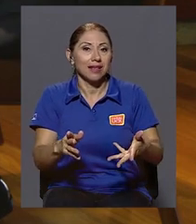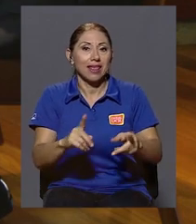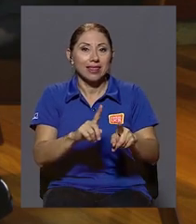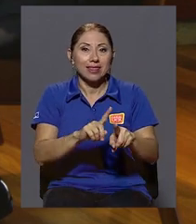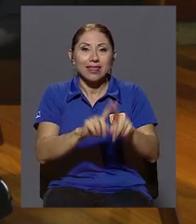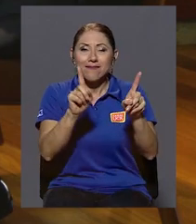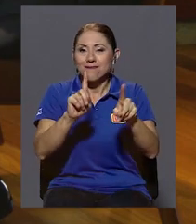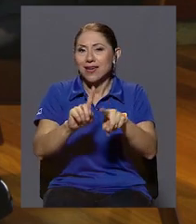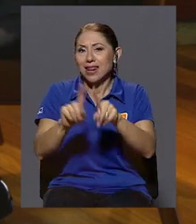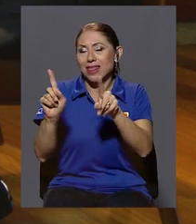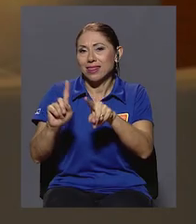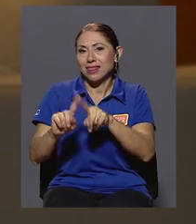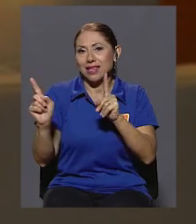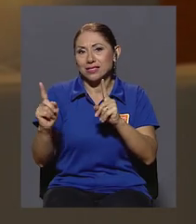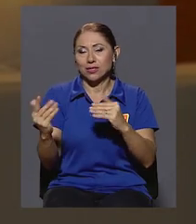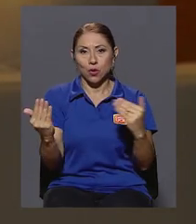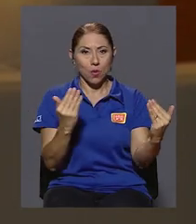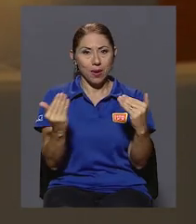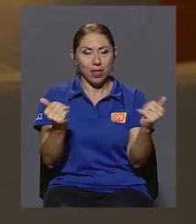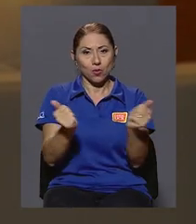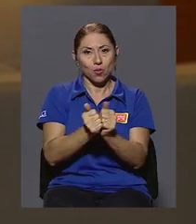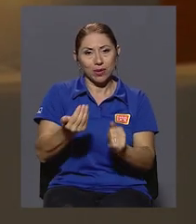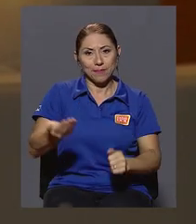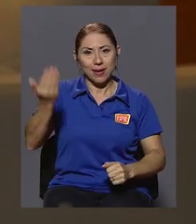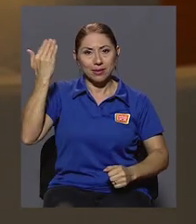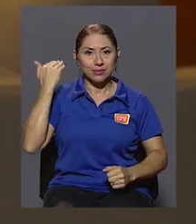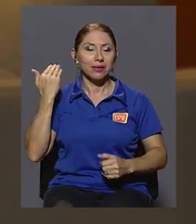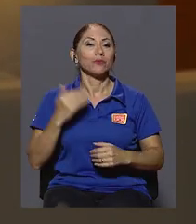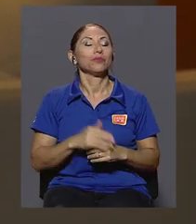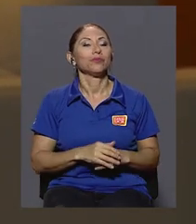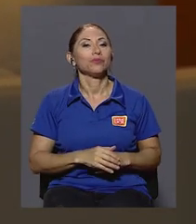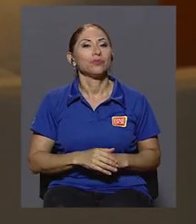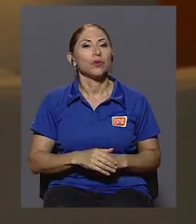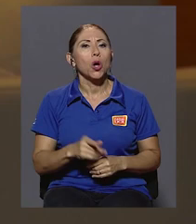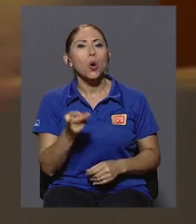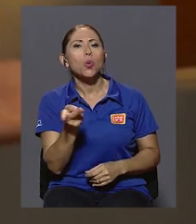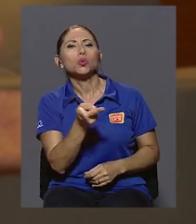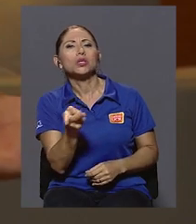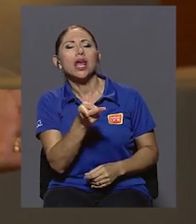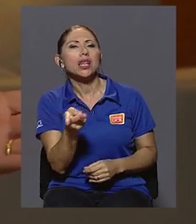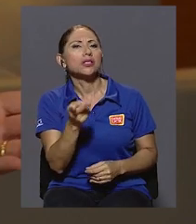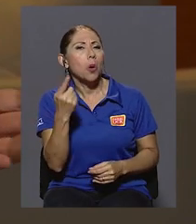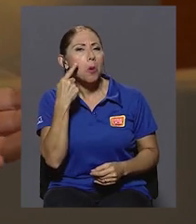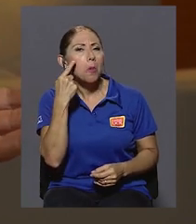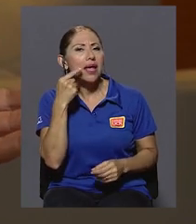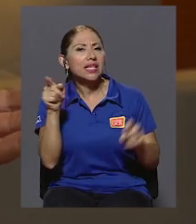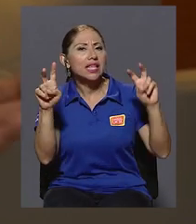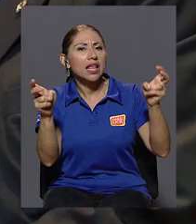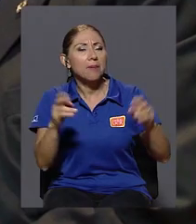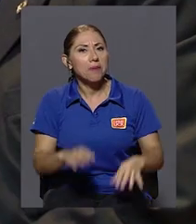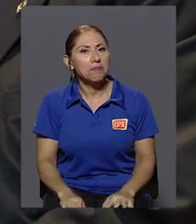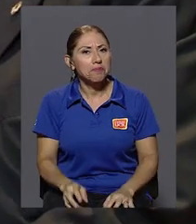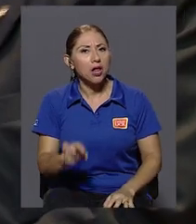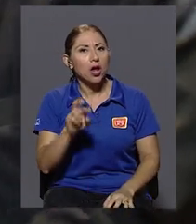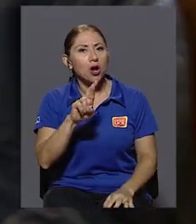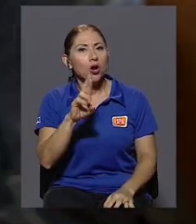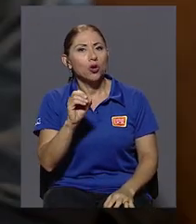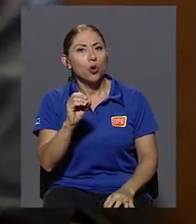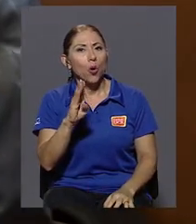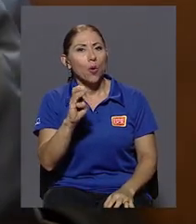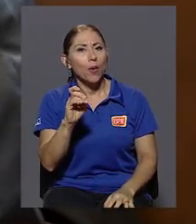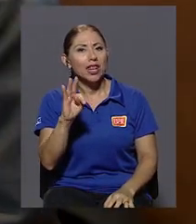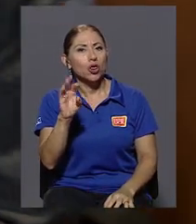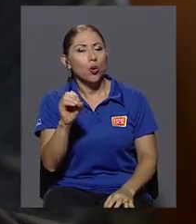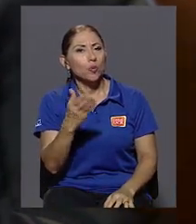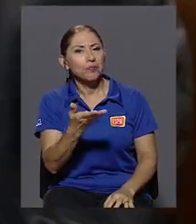verdaderamente diferentes a como han sido en el pasado. ¿Cómo ven ustedes este tema, Roberto? Bueno,